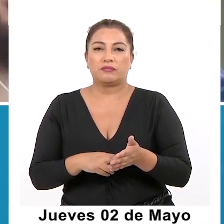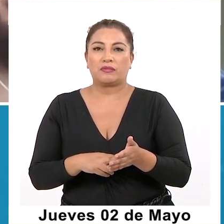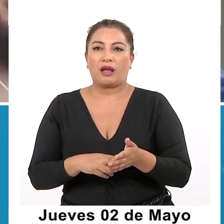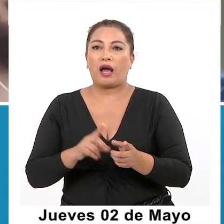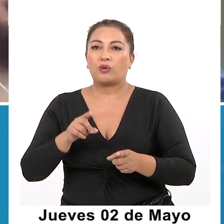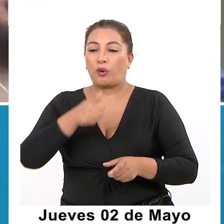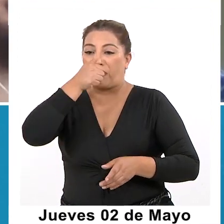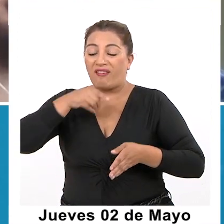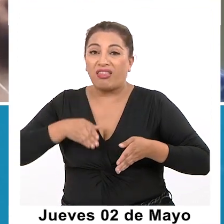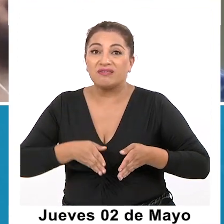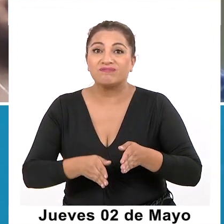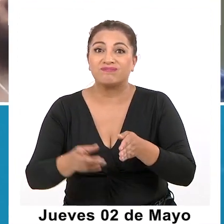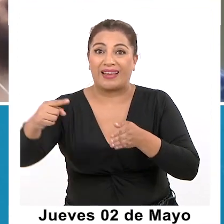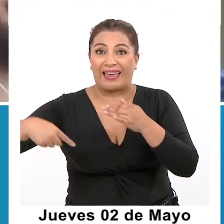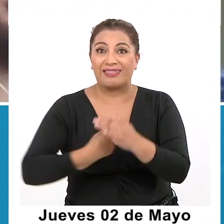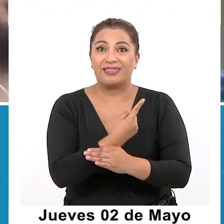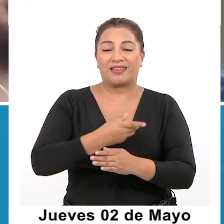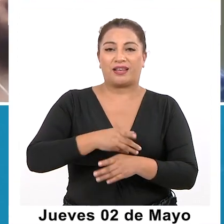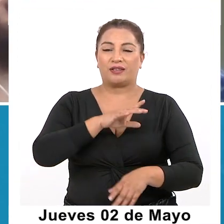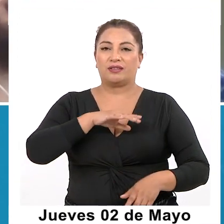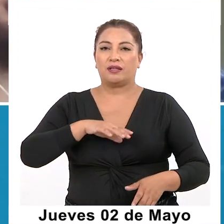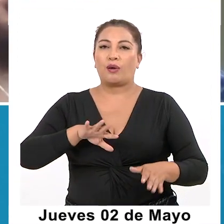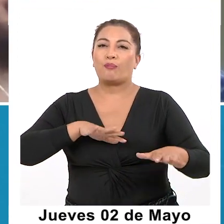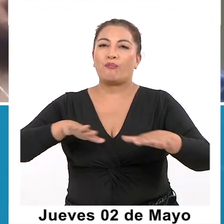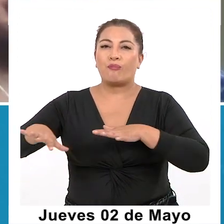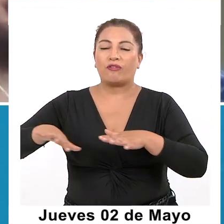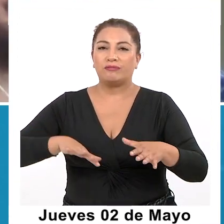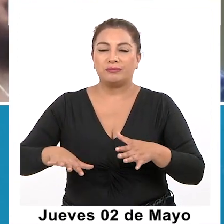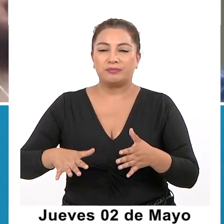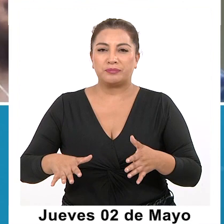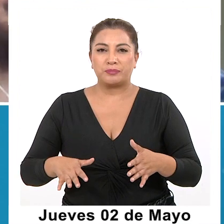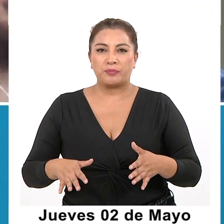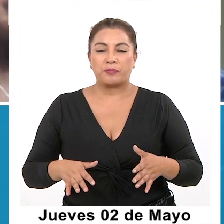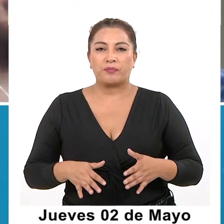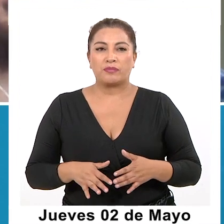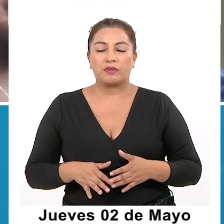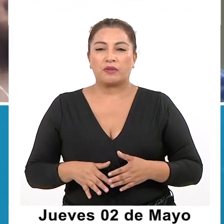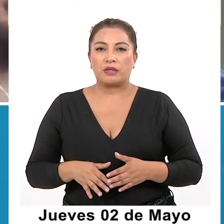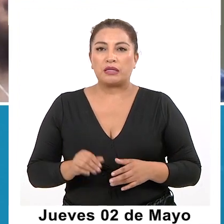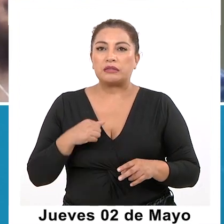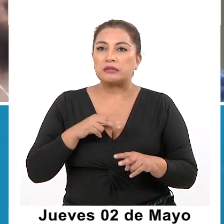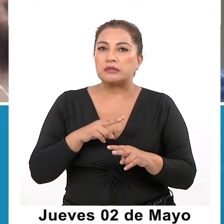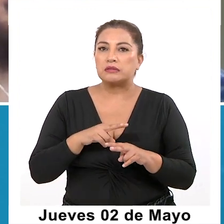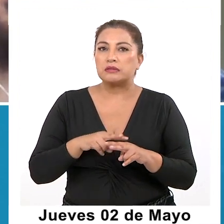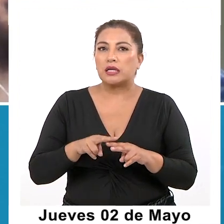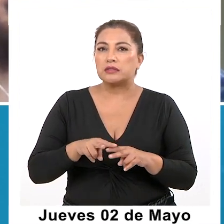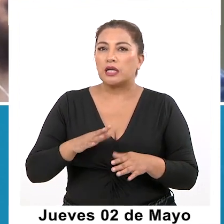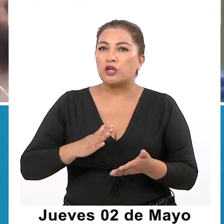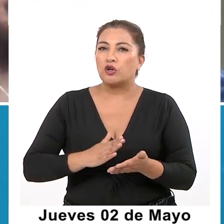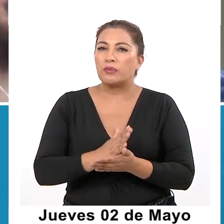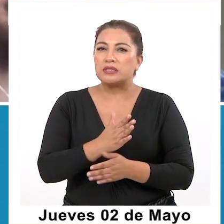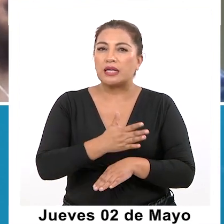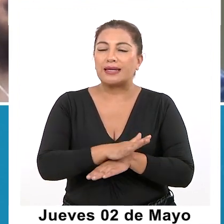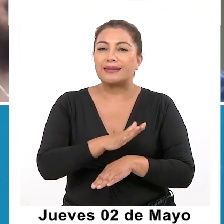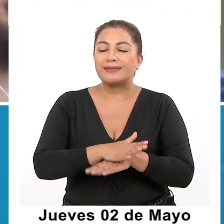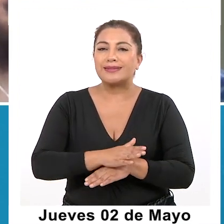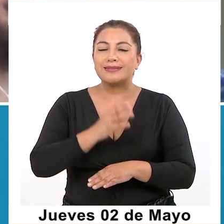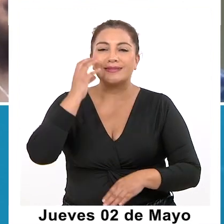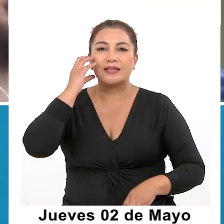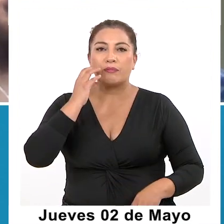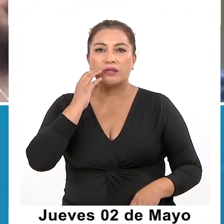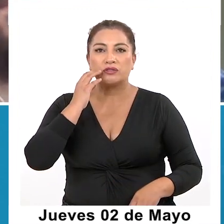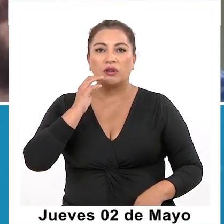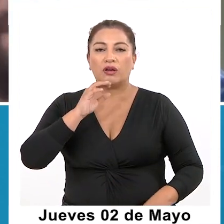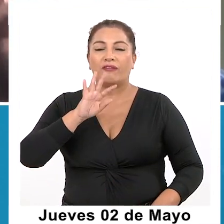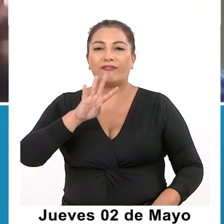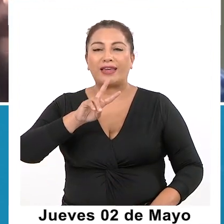pasos no habilitados pero afecta el movimiento del paso habilitado eh se está Estableciendo contar del 15 de mayo una tensión